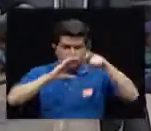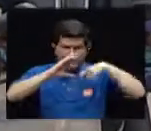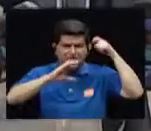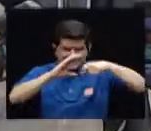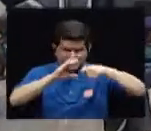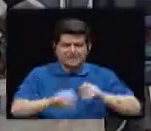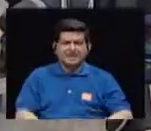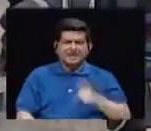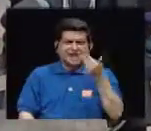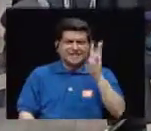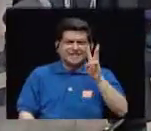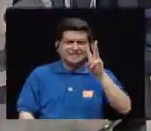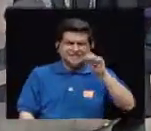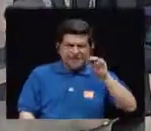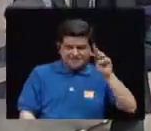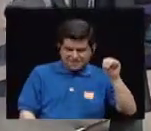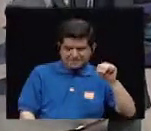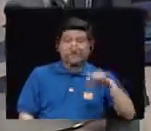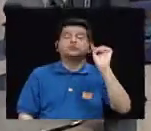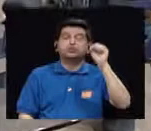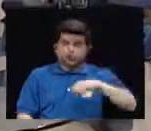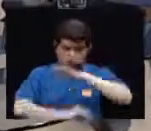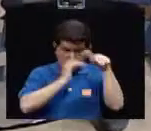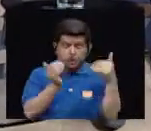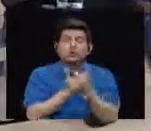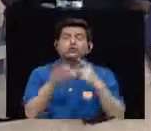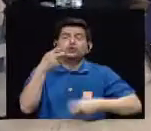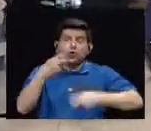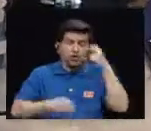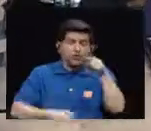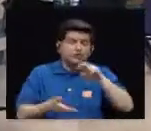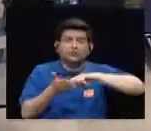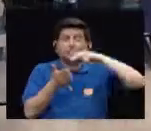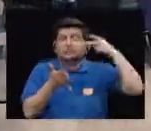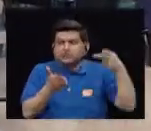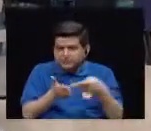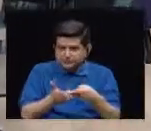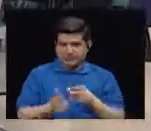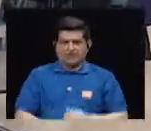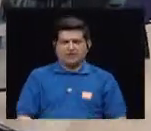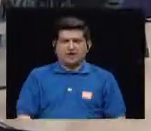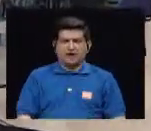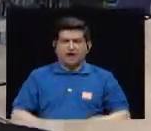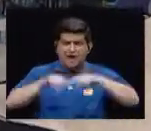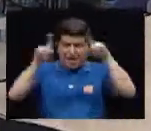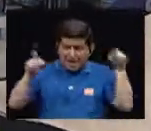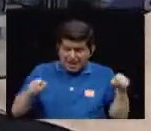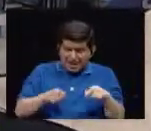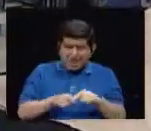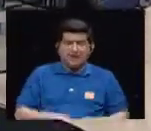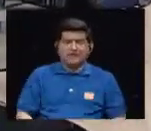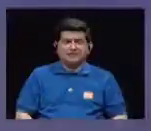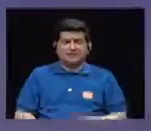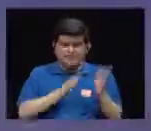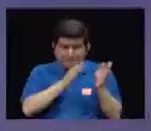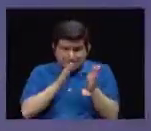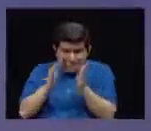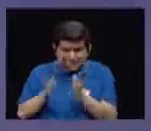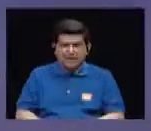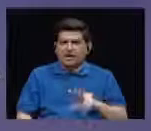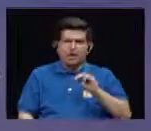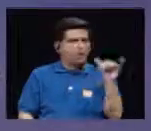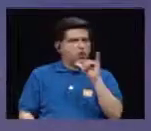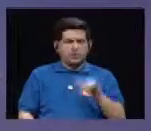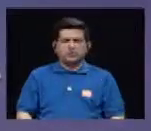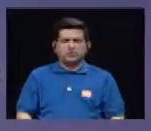cine, de 16 milímetros. Totalmente, sí. Y todos los problemas que eso conlleva, ¿verdad? O sea, enrollar latas... no es lo mismo que agarrar y